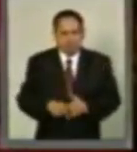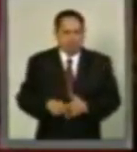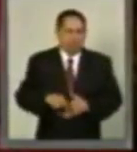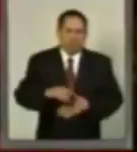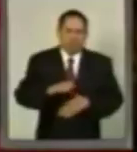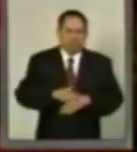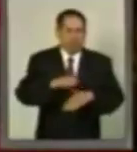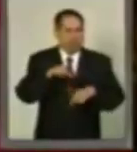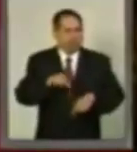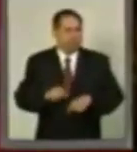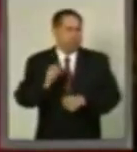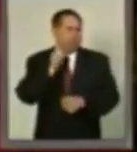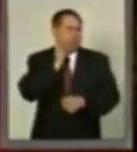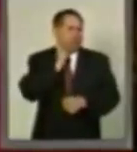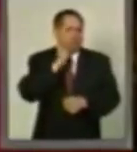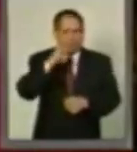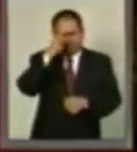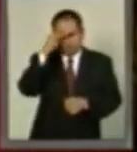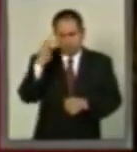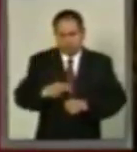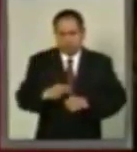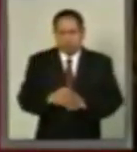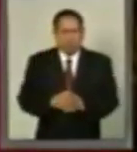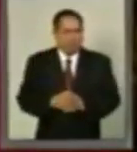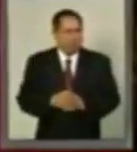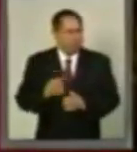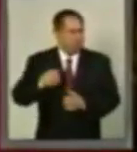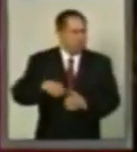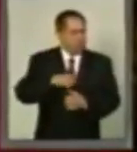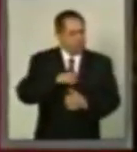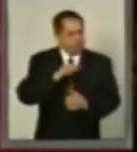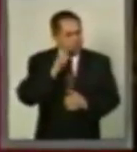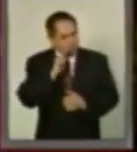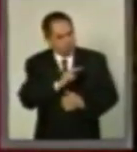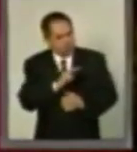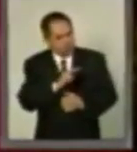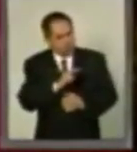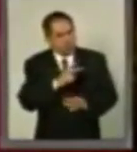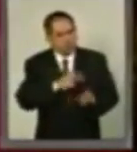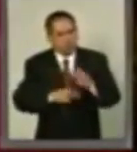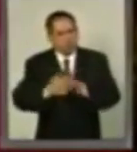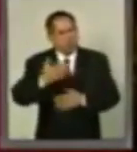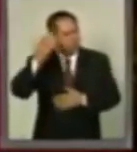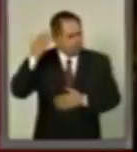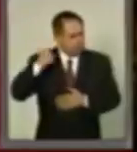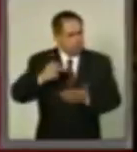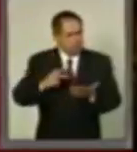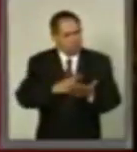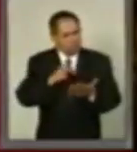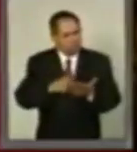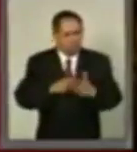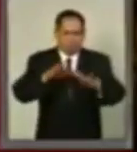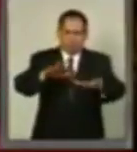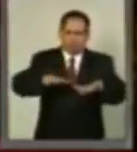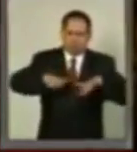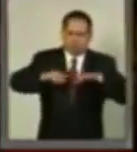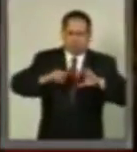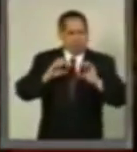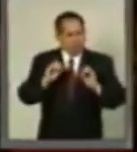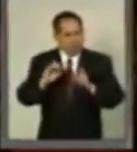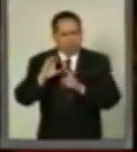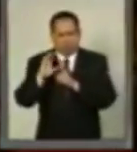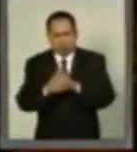este Senado de la República, en donde hemos tenido su presencia en muchas ocasiones, en el Pleno, en las